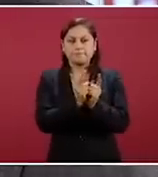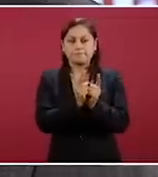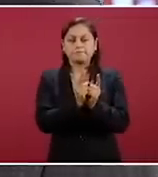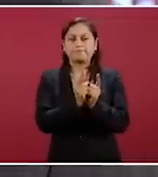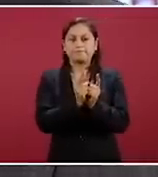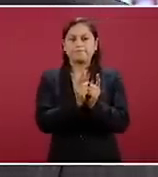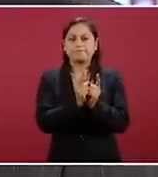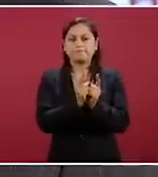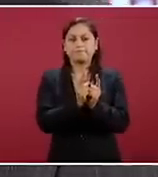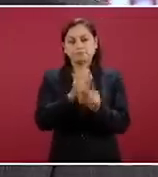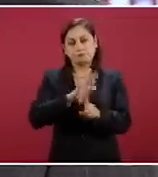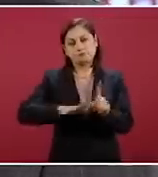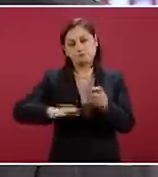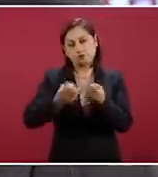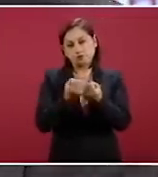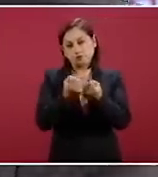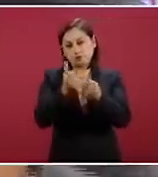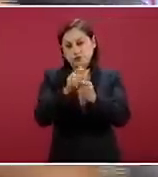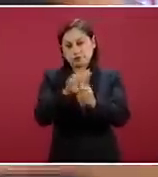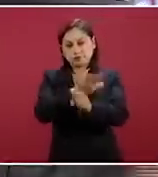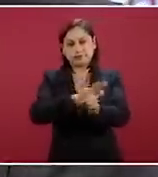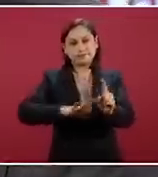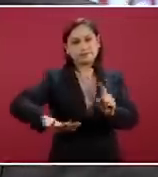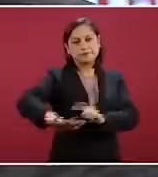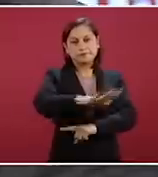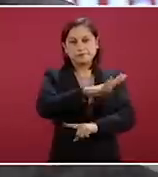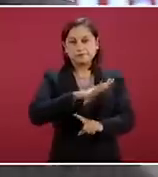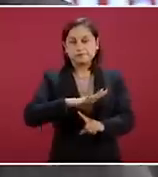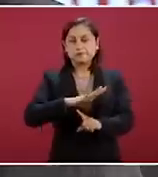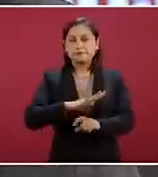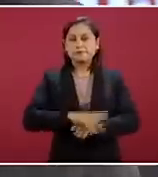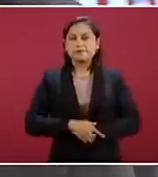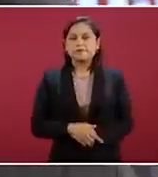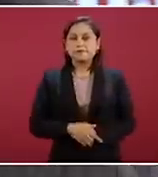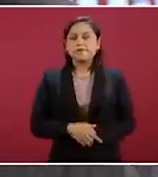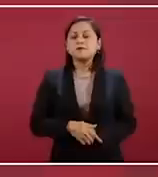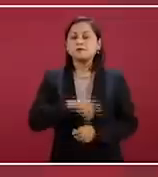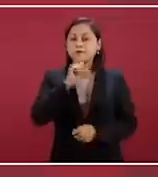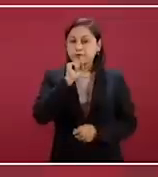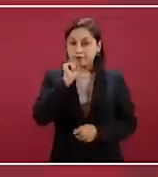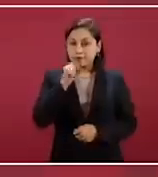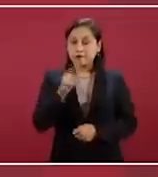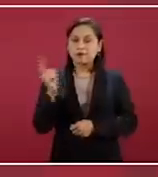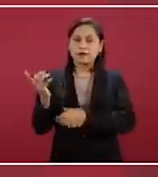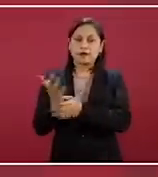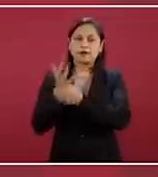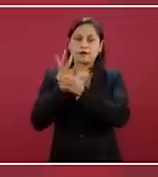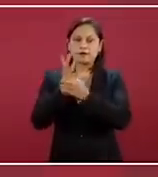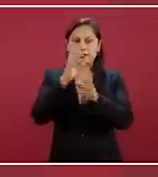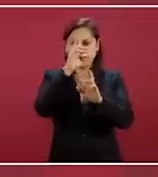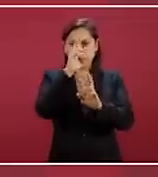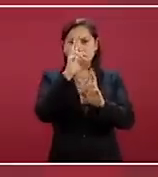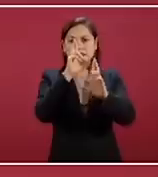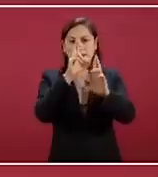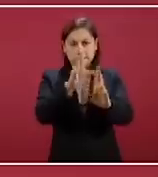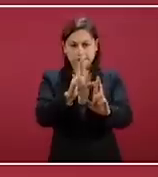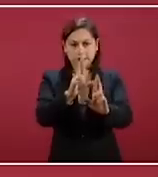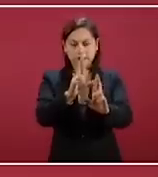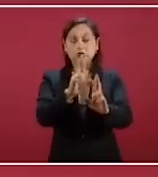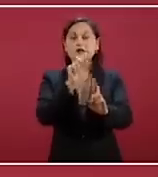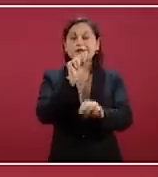a la sociedad, y luego decía el respeto y el amor a la patria.